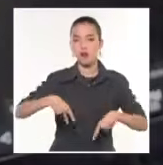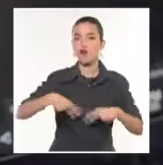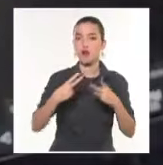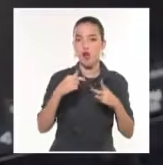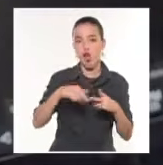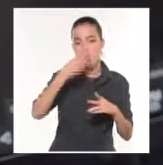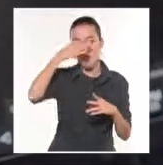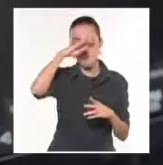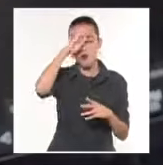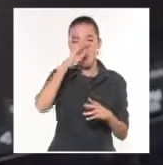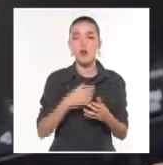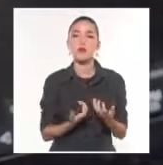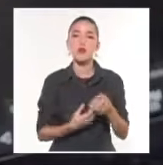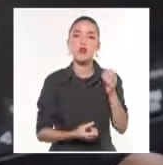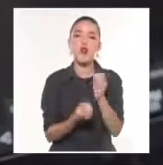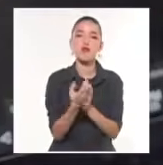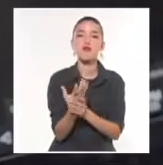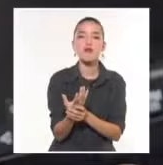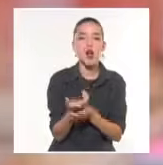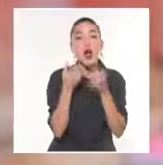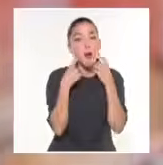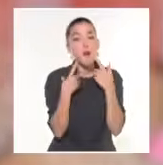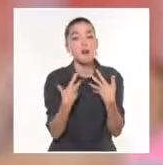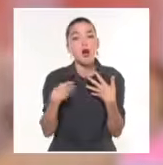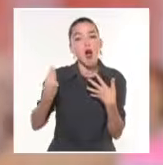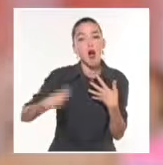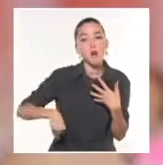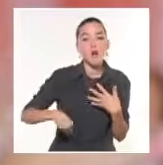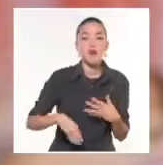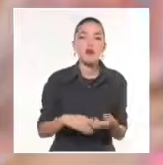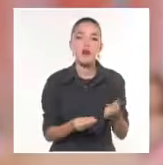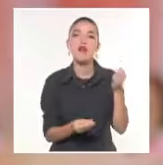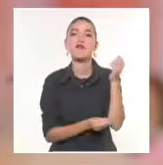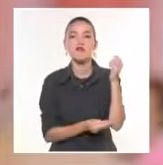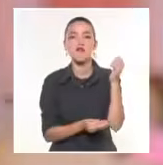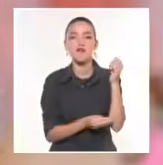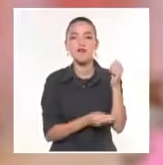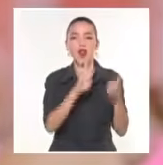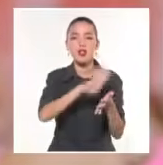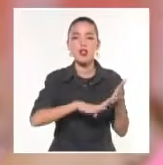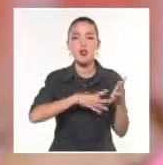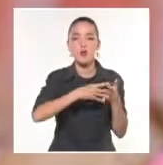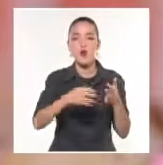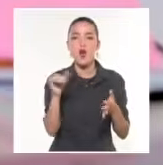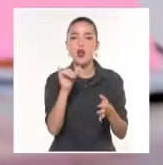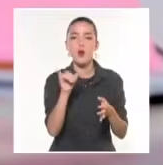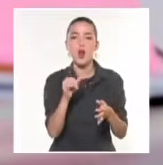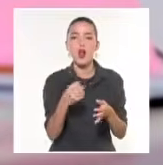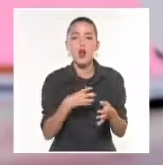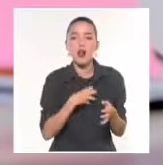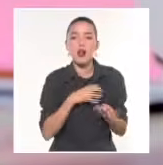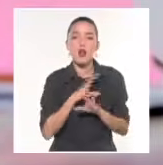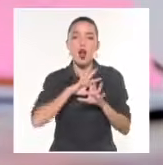creadores destacan la importancia de aprovechar las potencialidades de este modelo y también de los que existen a nivel mundial según